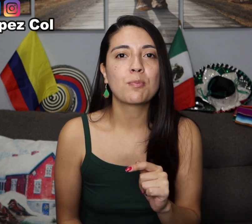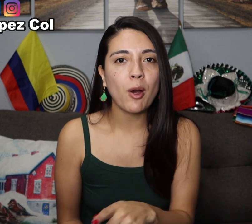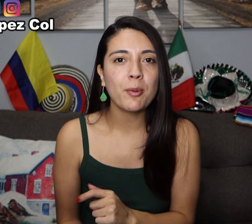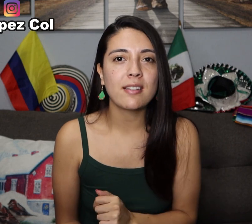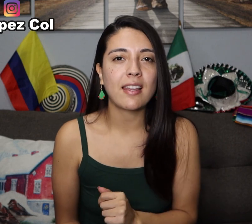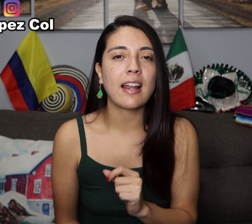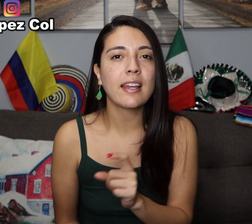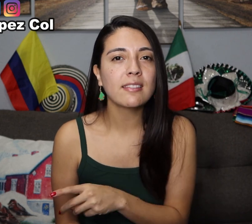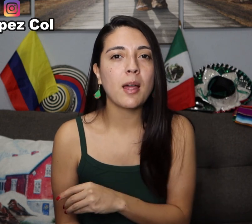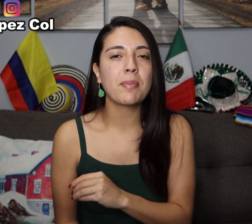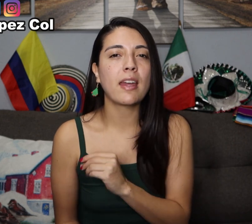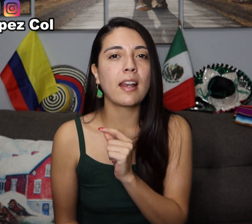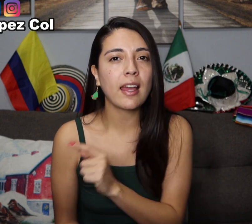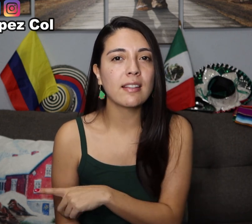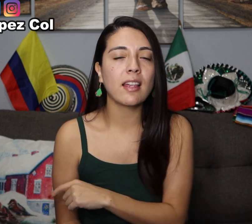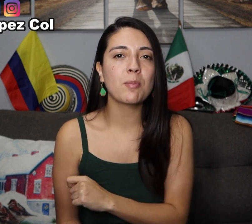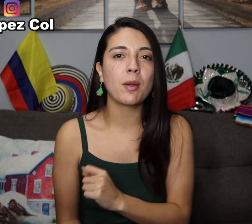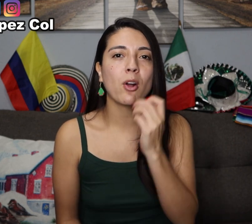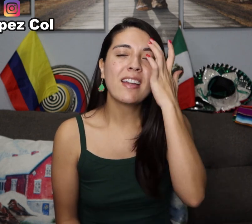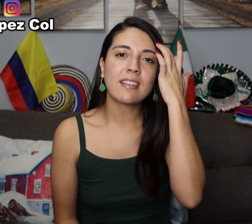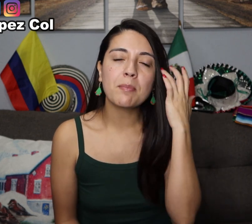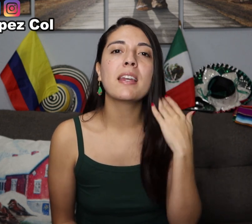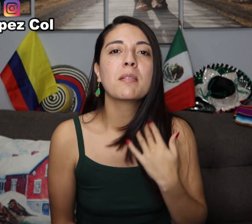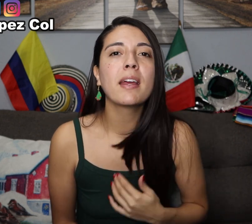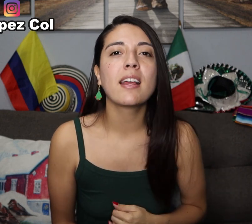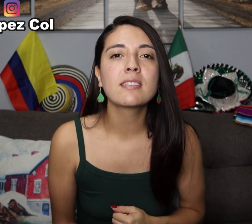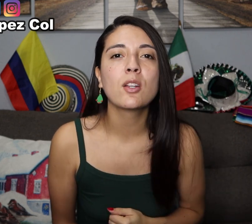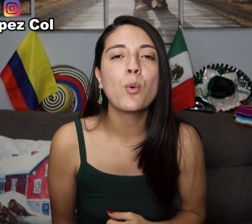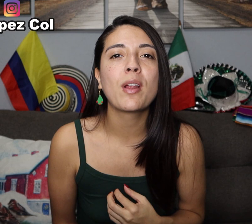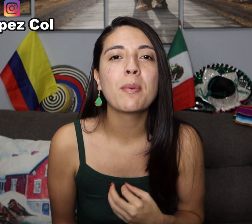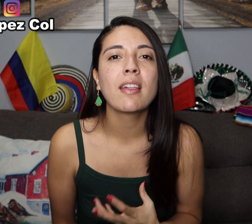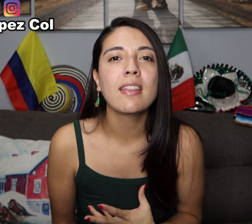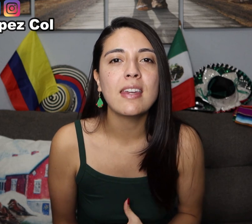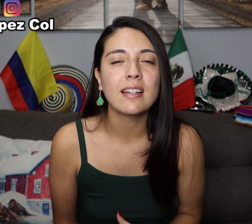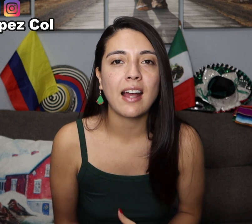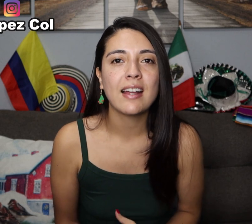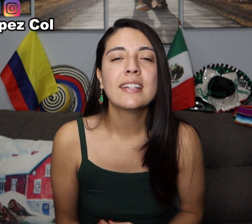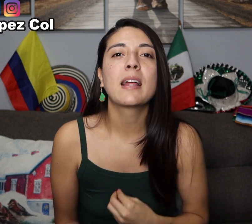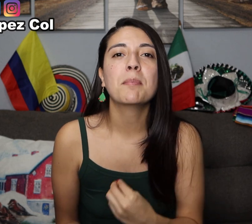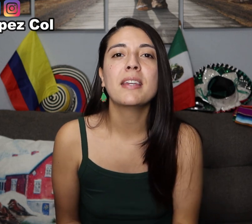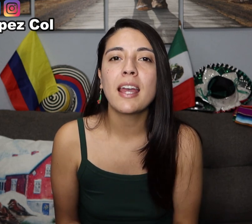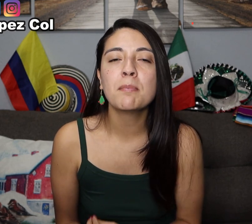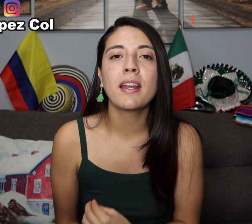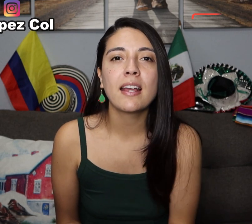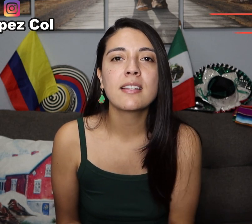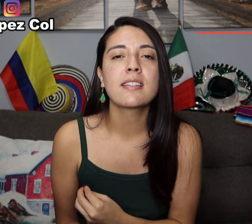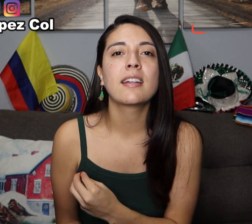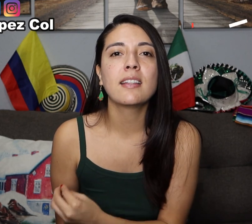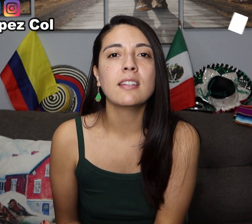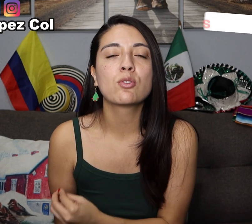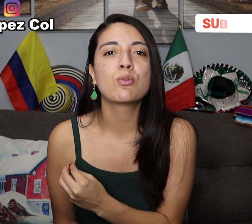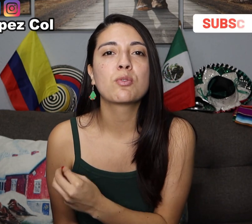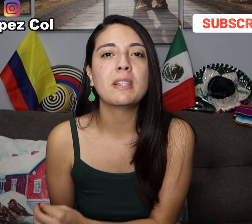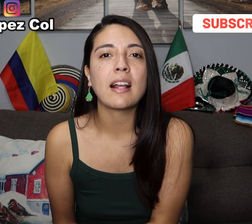que los pobres, de que la gente de a pie, que la gente del pueblo también merecen una vida digna, también merecen